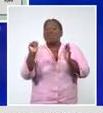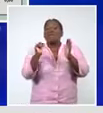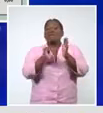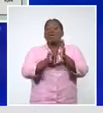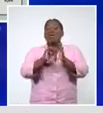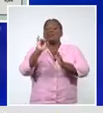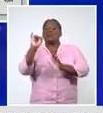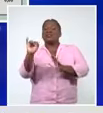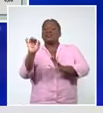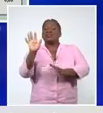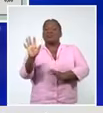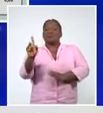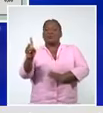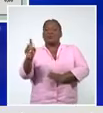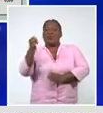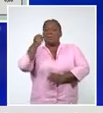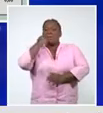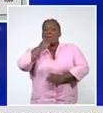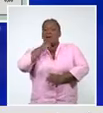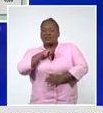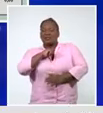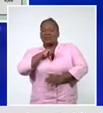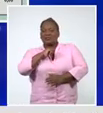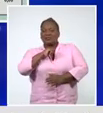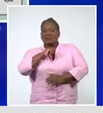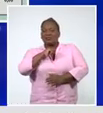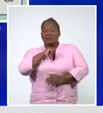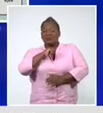6.651 más, y lo que es todavía un poco más